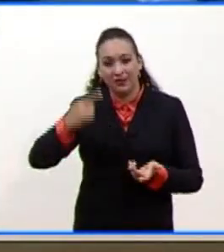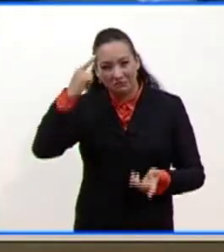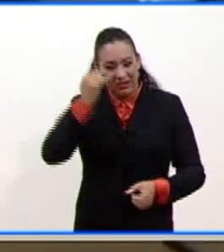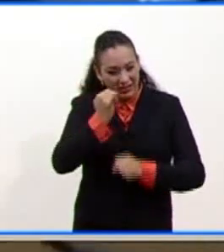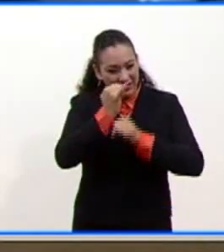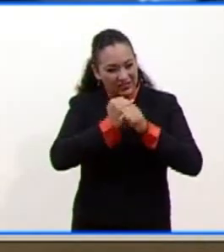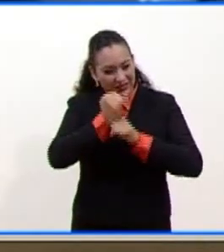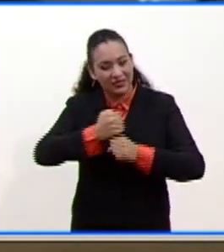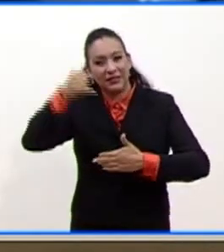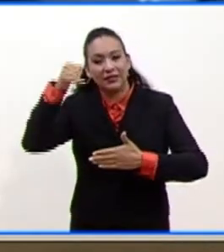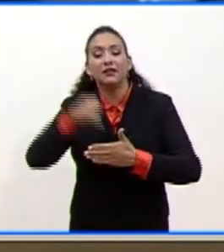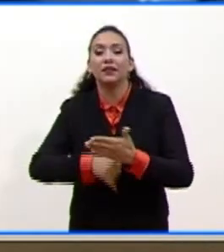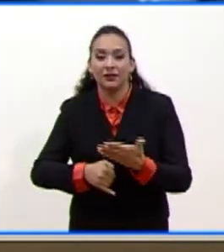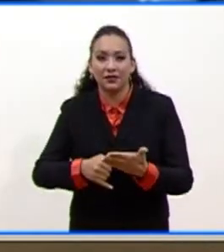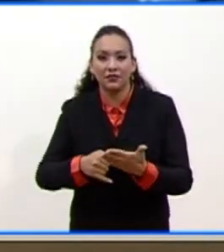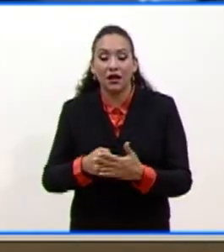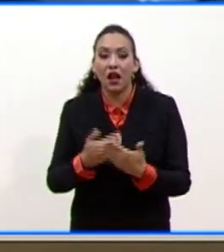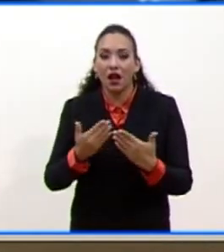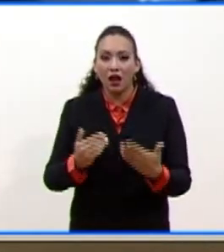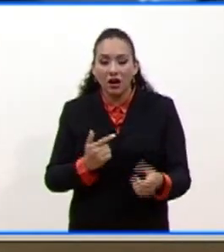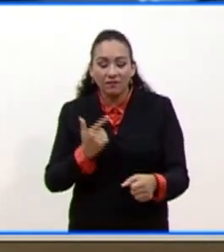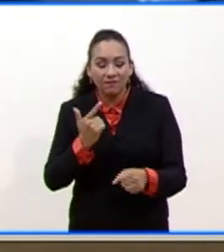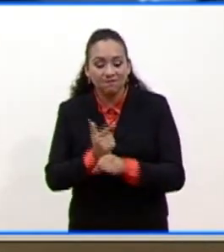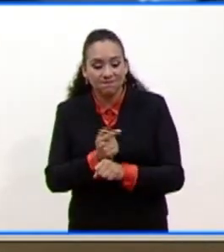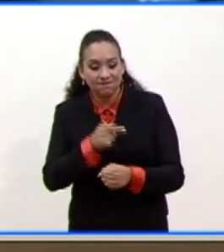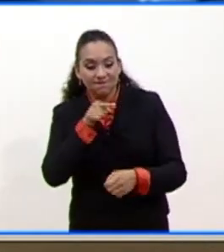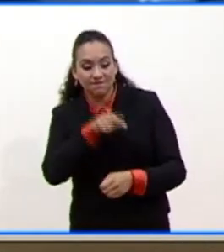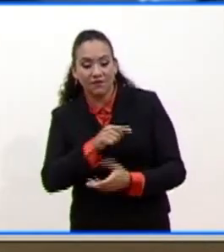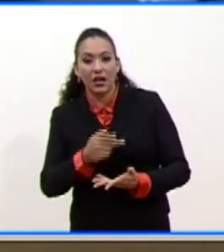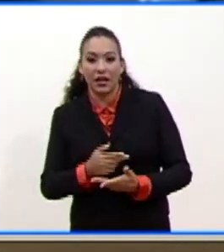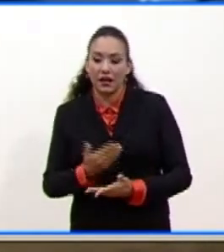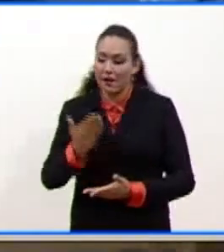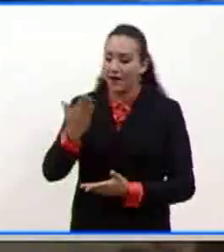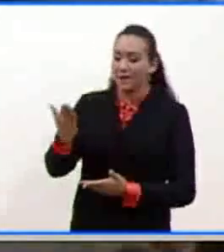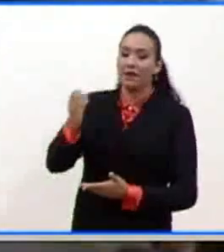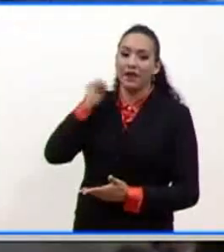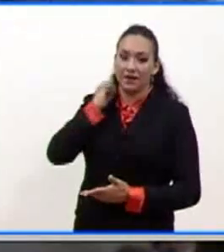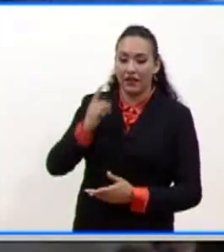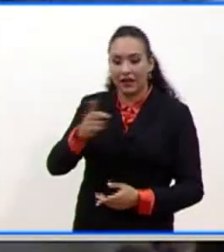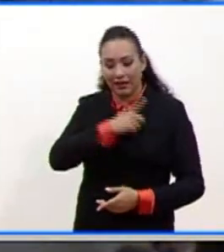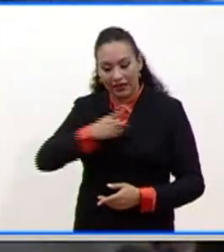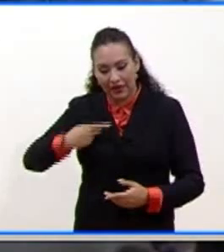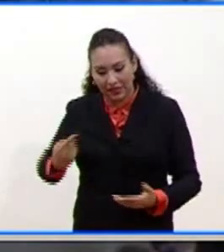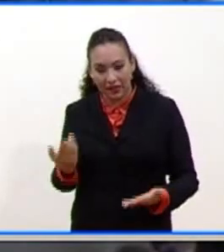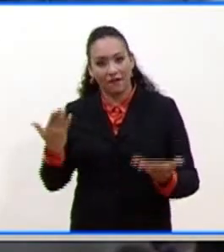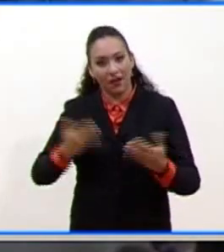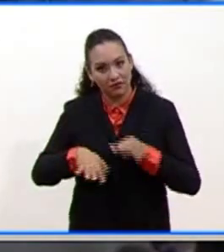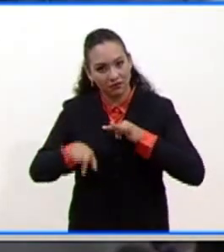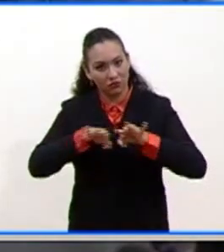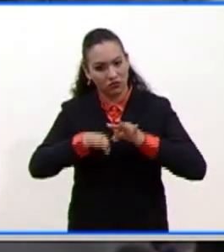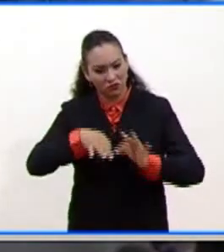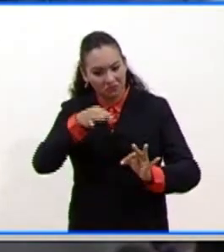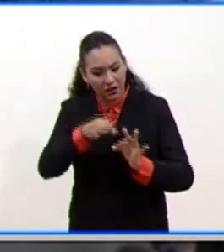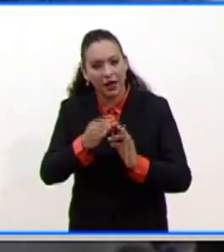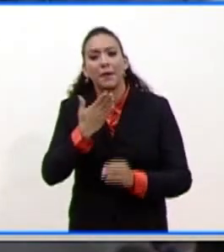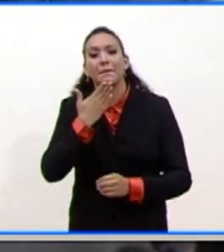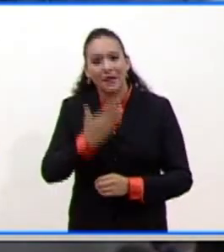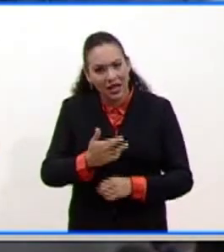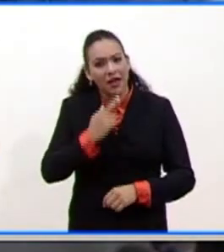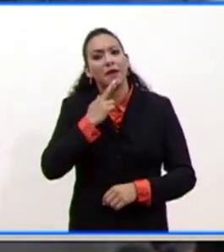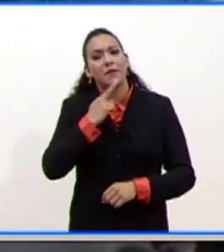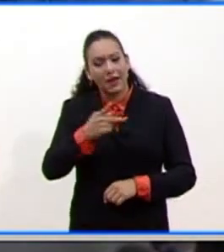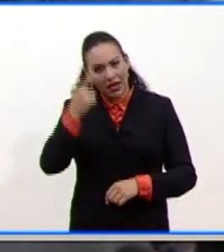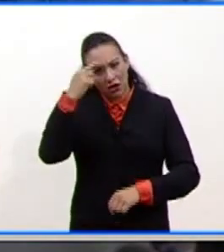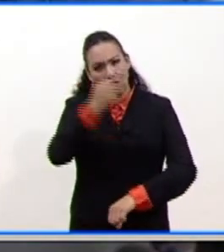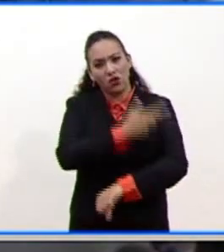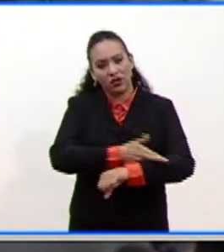estudio en comisiones, evidencia la exigencia al legislador de llevar a cabo un proceso que respete las deliberaciones de